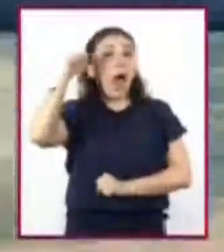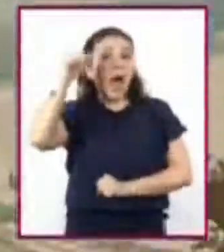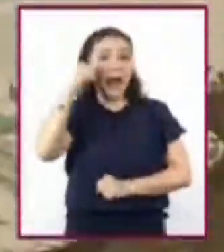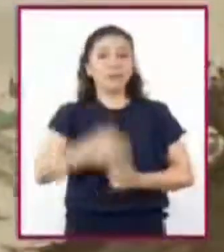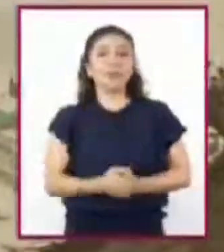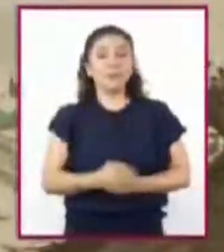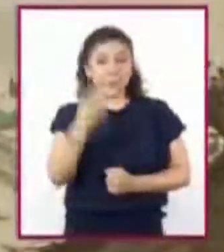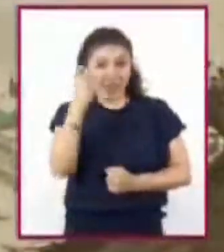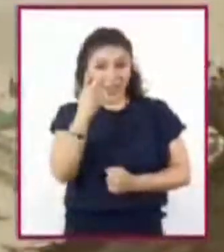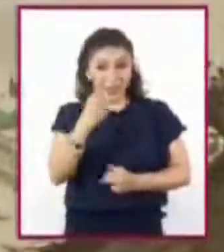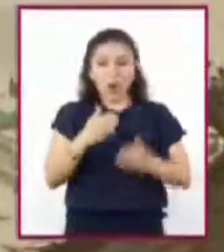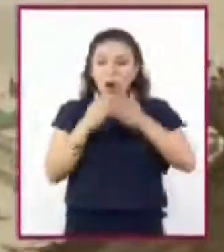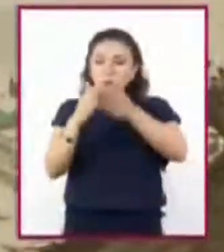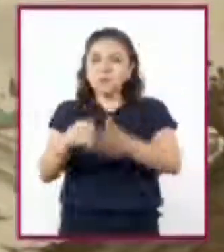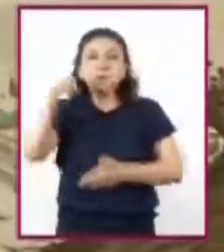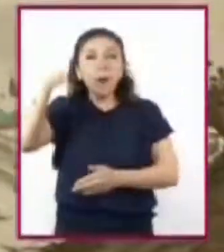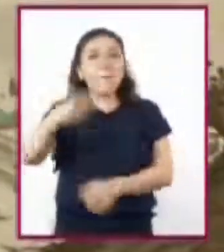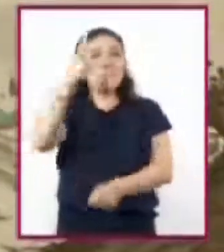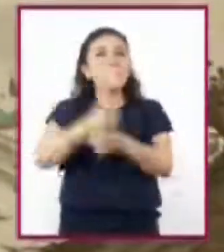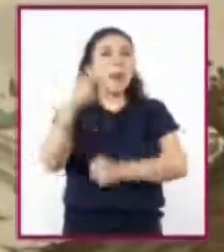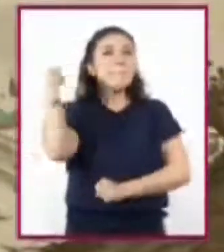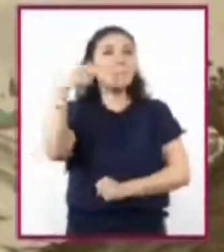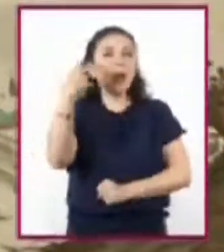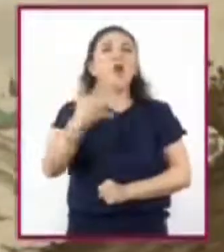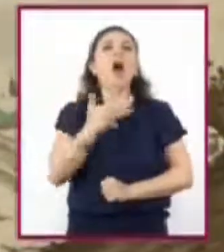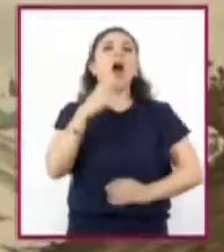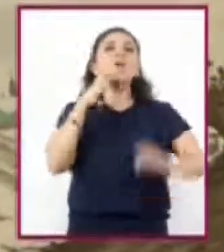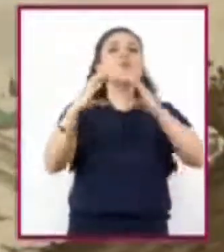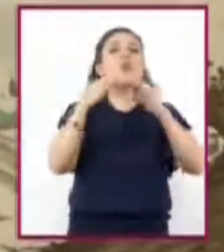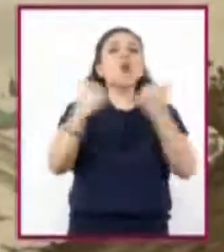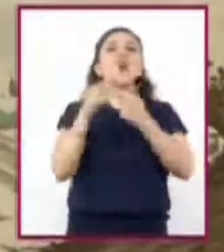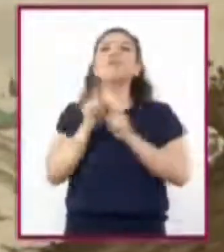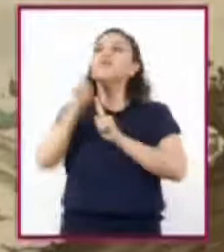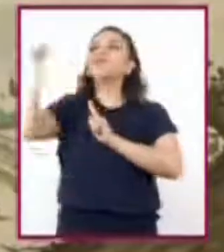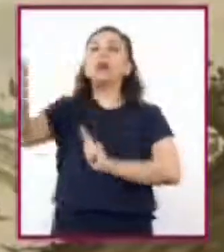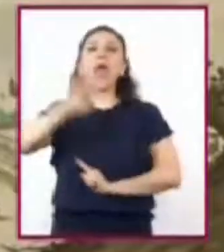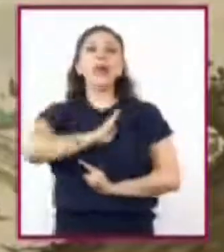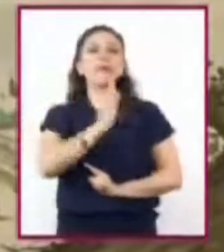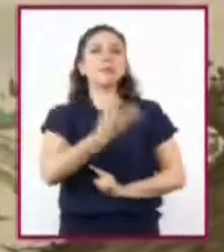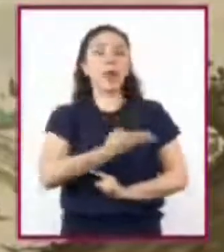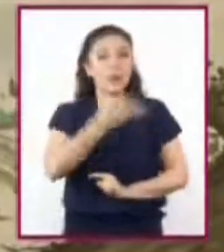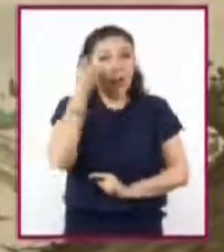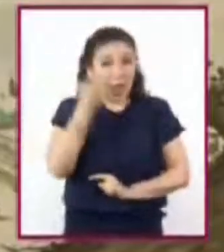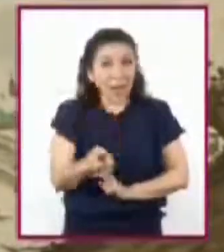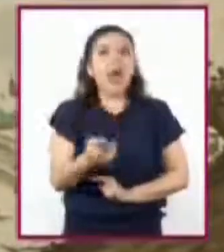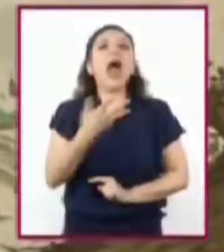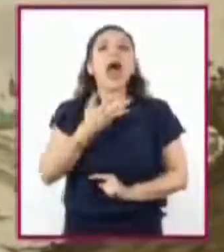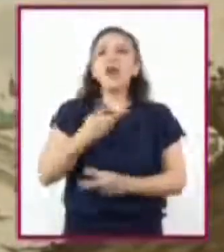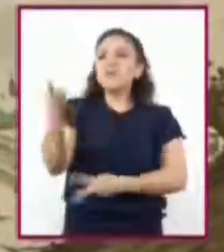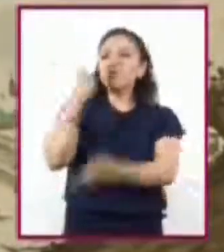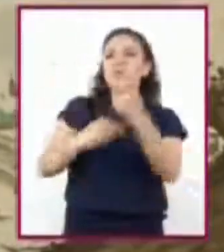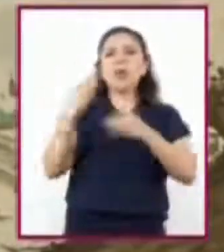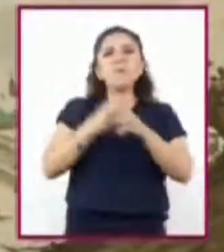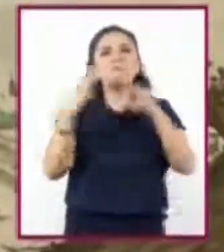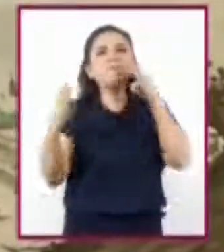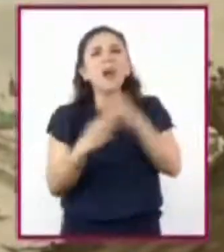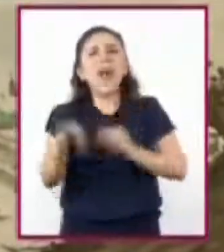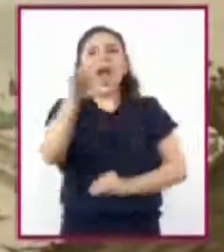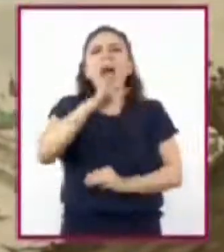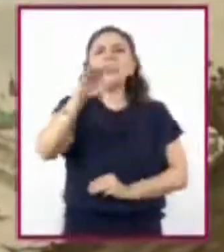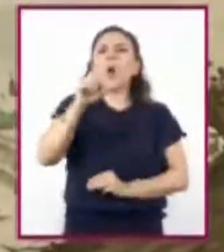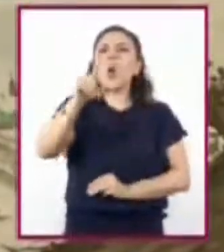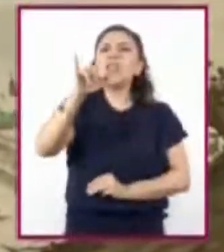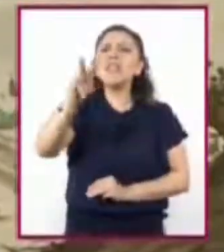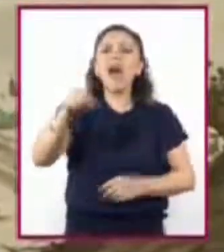A través del puerto de Veracruz se establecía comunicación con España. De allí llegaban herramientas, aceite de oliva